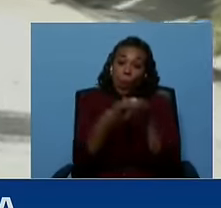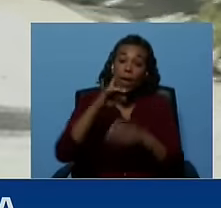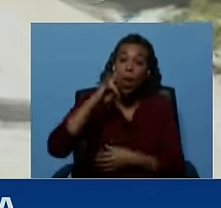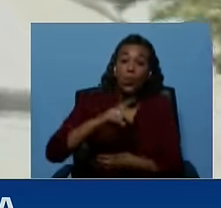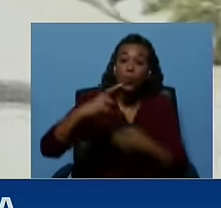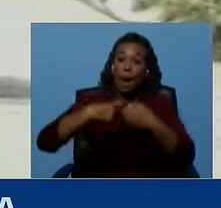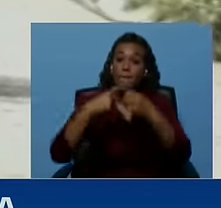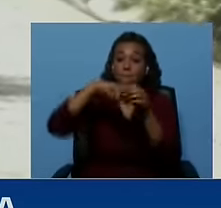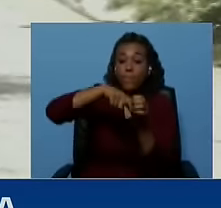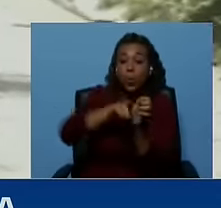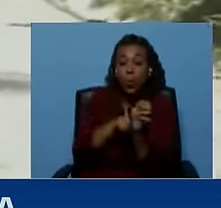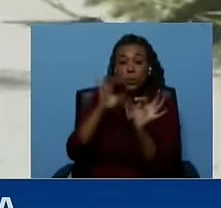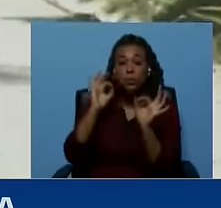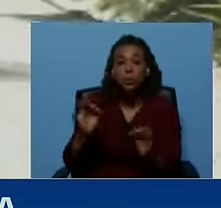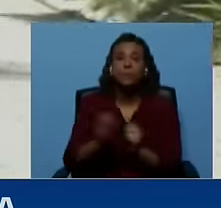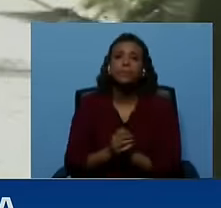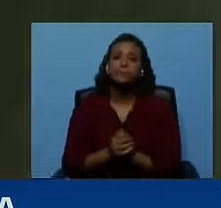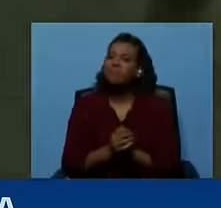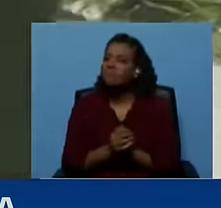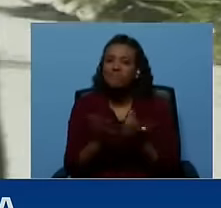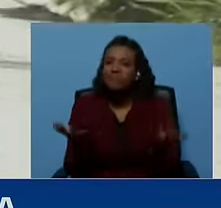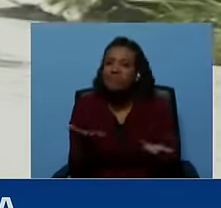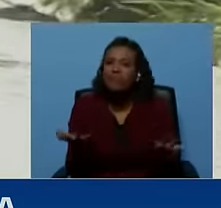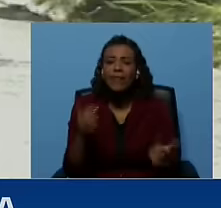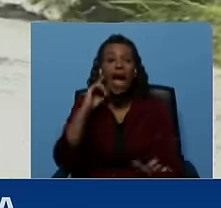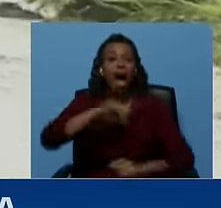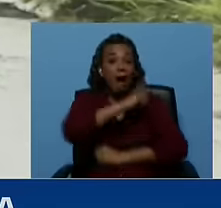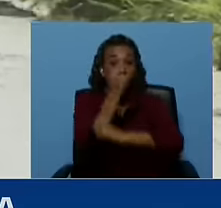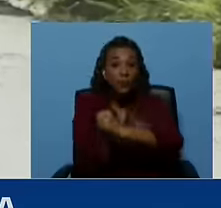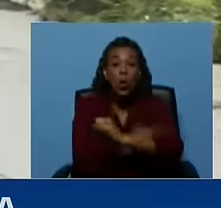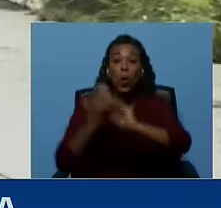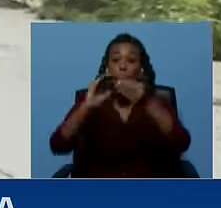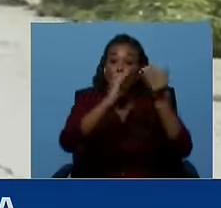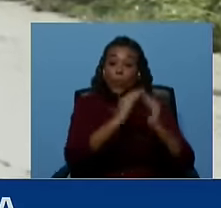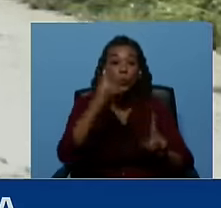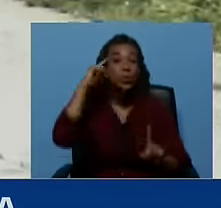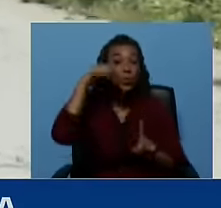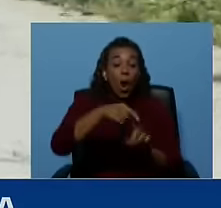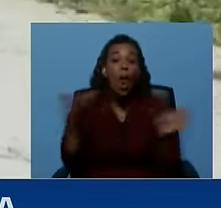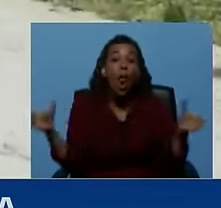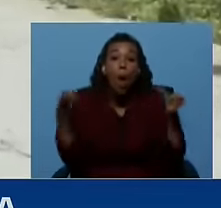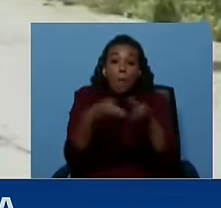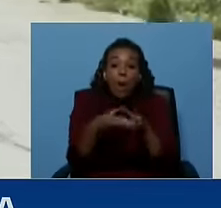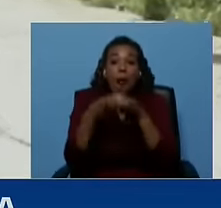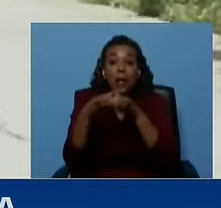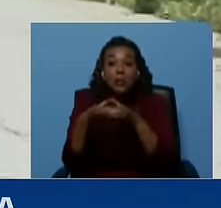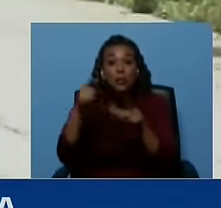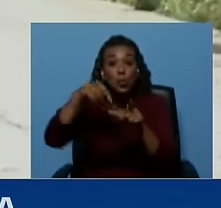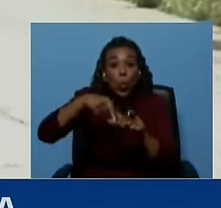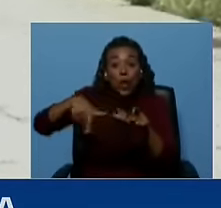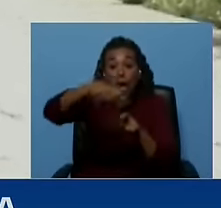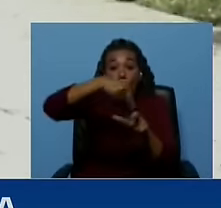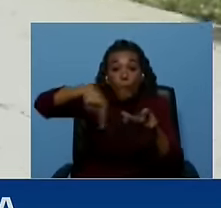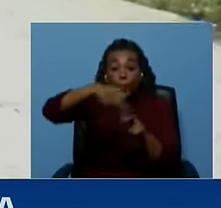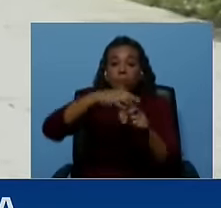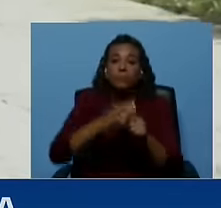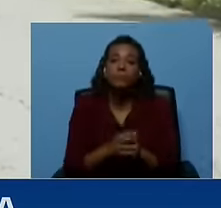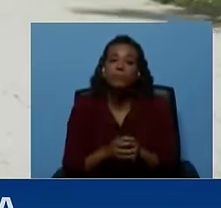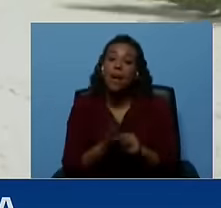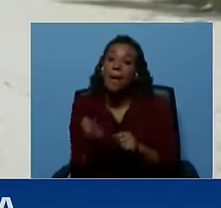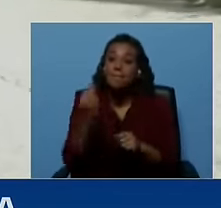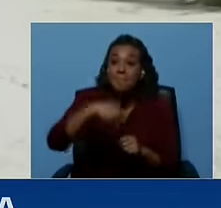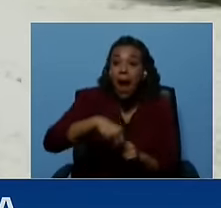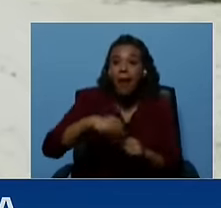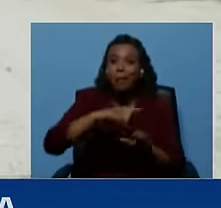patriótico y el partido socialista Unido de Venezuela que es afianzar el poder comunal en la organización y en el territorio y más